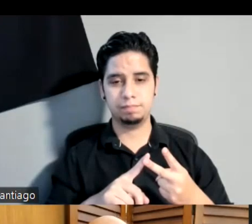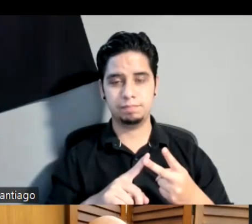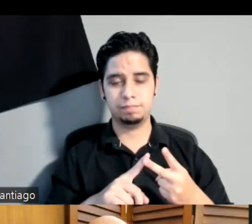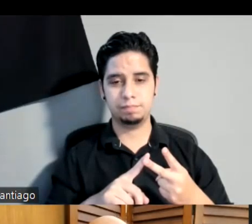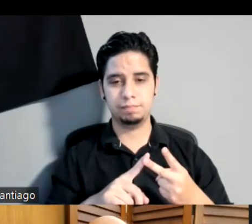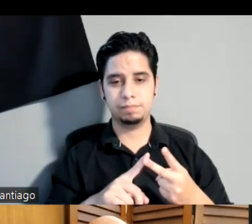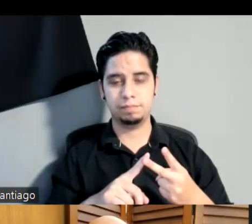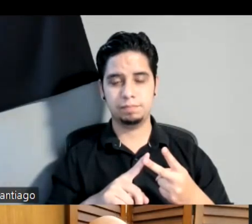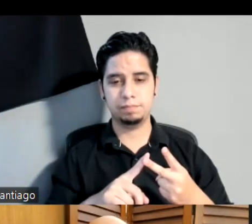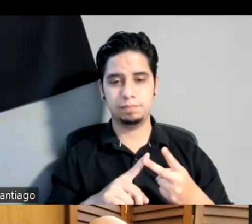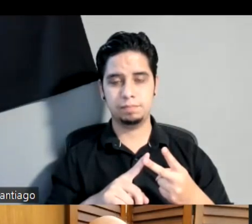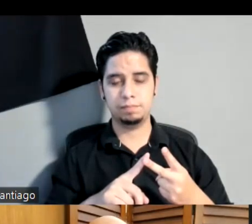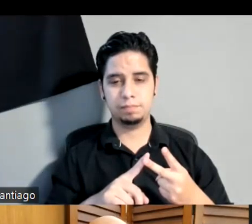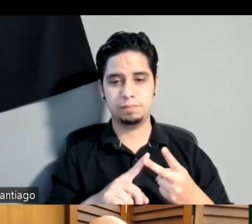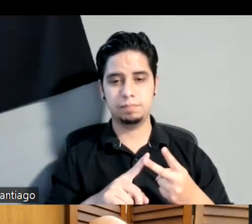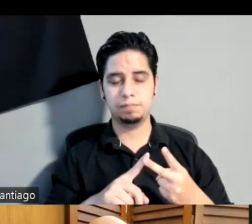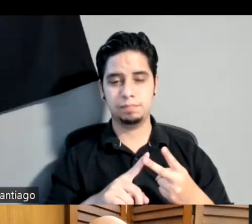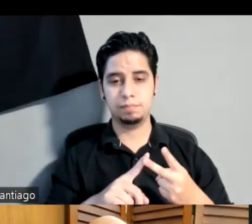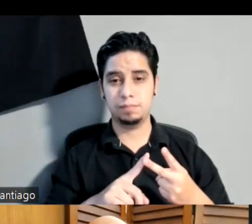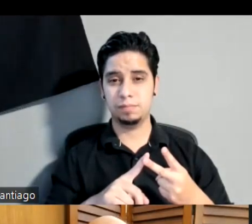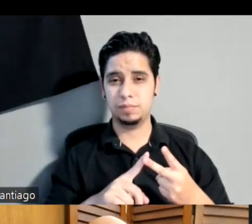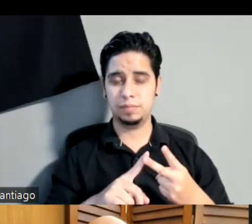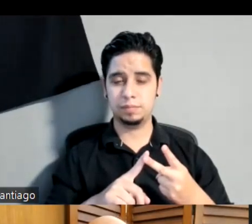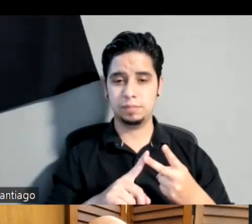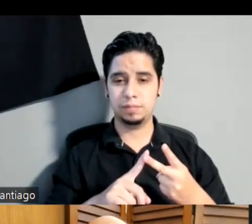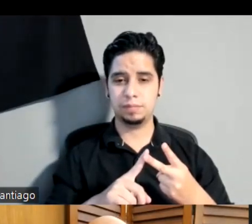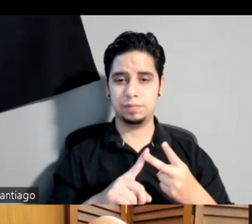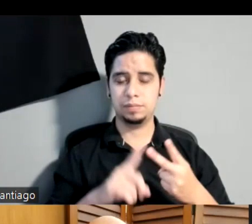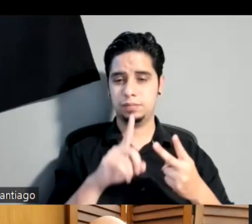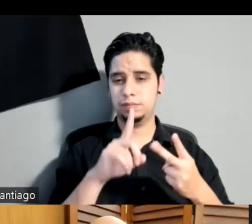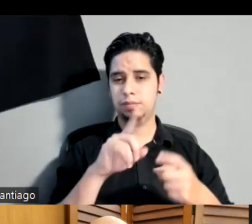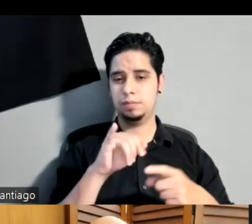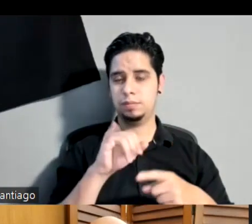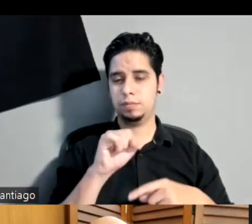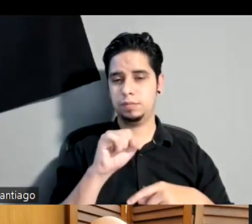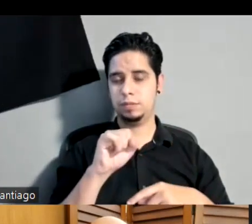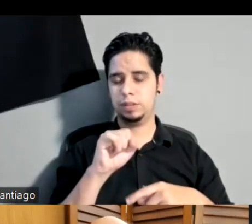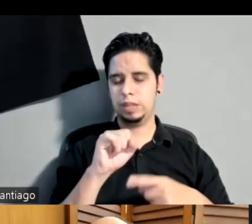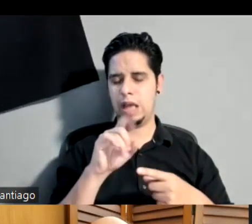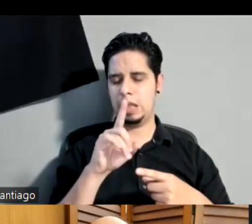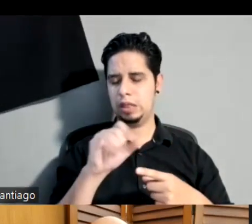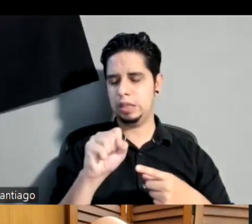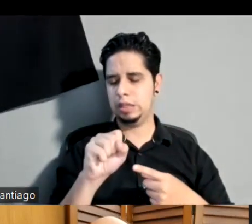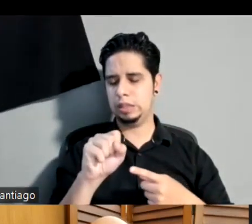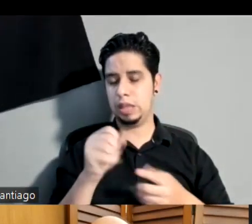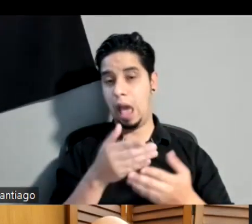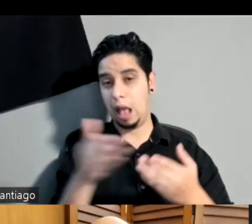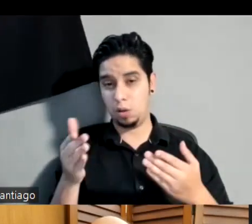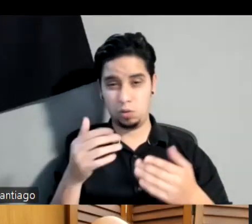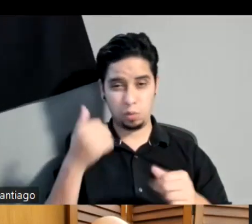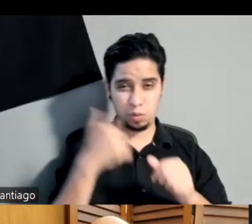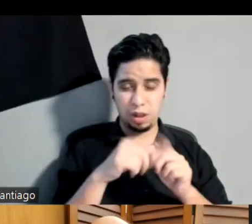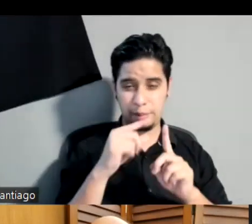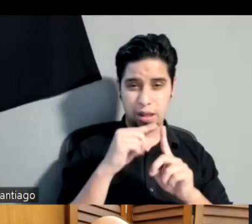displasia, ¿no? Algo que tenía como una mala pronunciación que se parece al ceseo, pero tiene un nombre, dis. Ahora no recuerdo. Entonces no